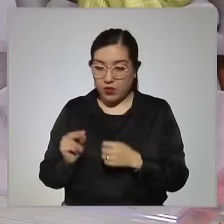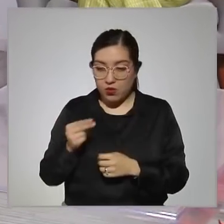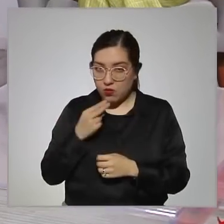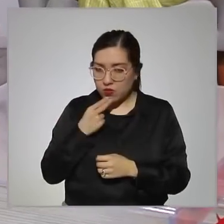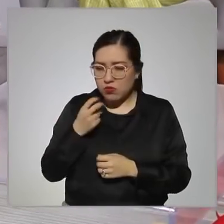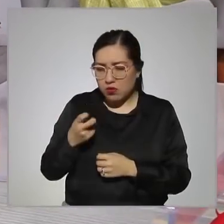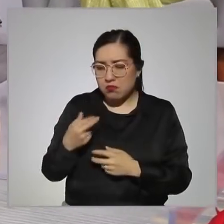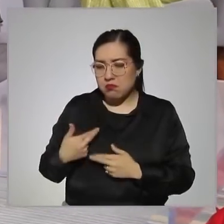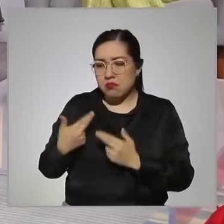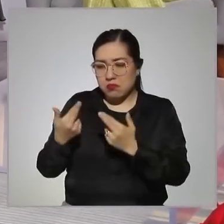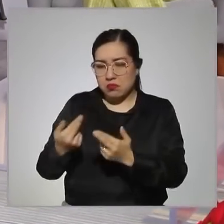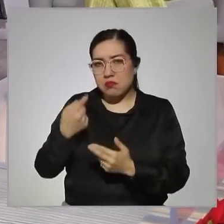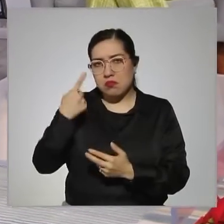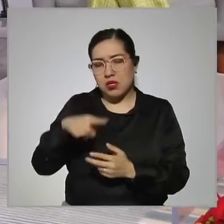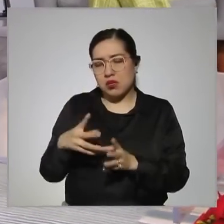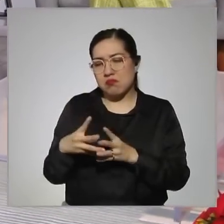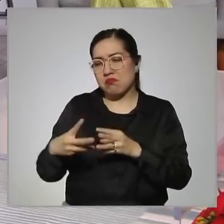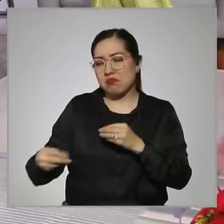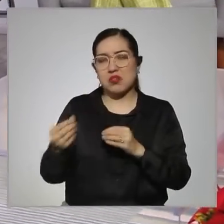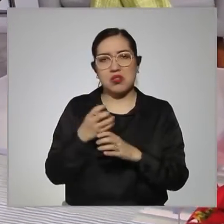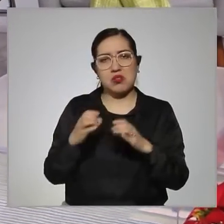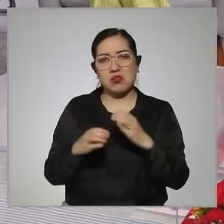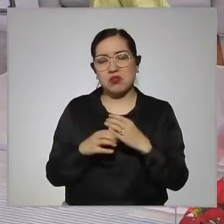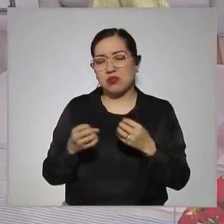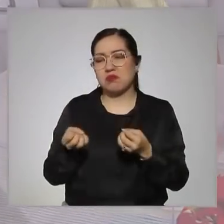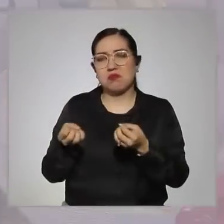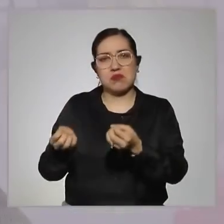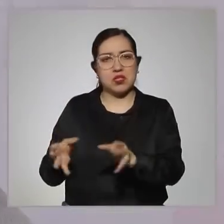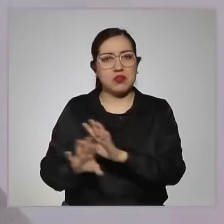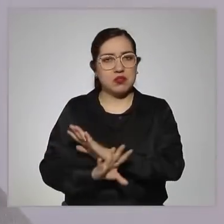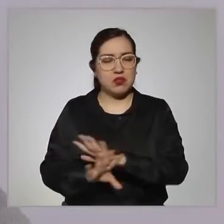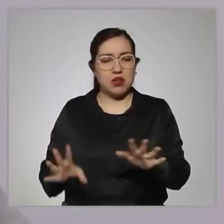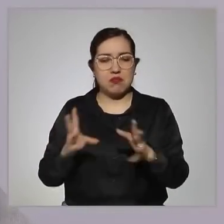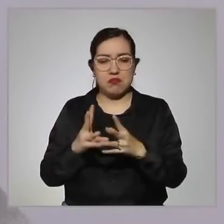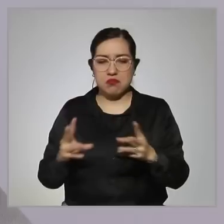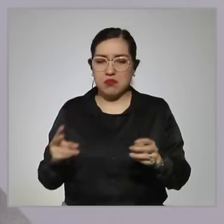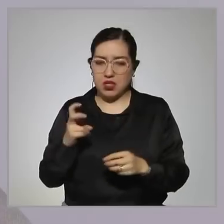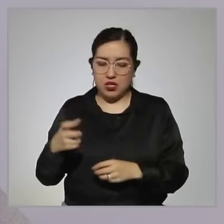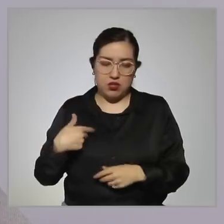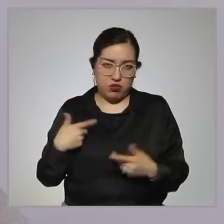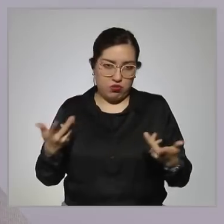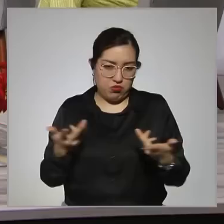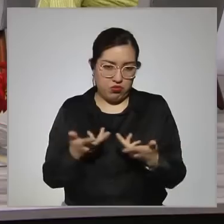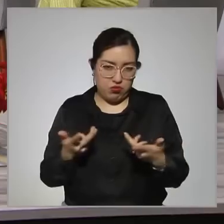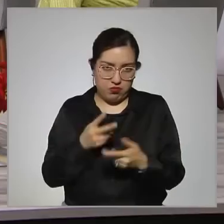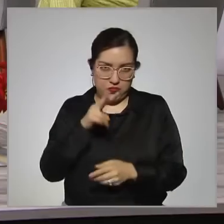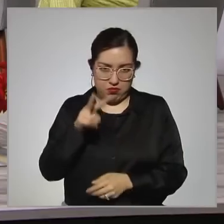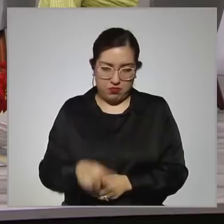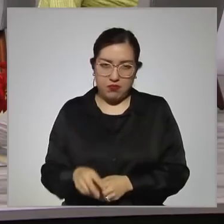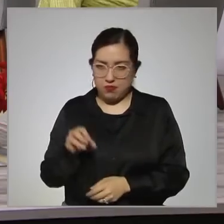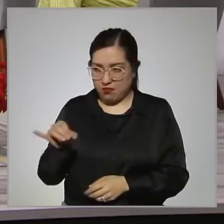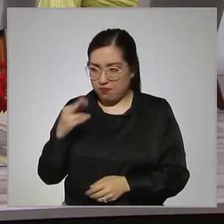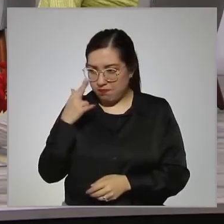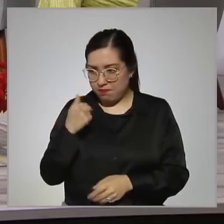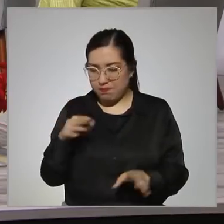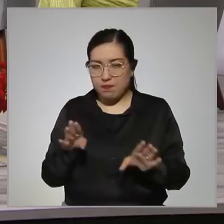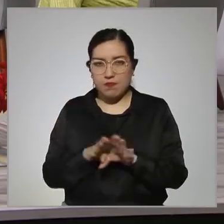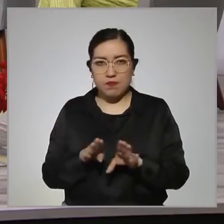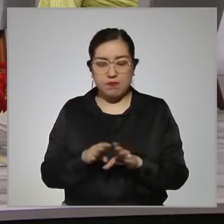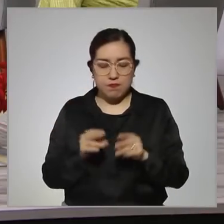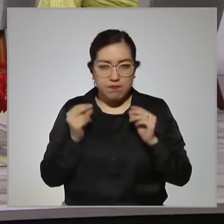es una forma también de desprenderme. En Sí. serio, ¿eh? Sí, Bueno, sí, yo sí, lo hago sí, así. Sí, es cierto, es cierto. Y como dicen las energías, ¿no?